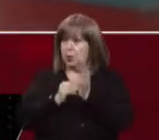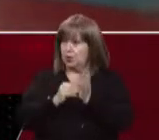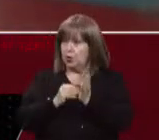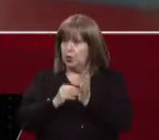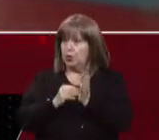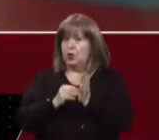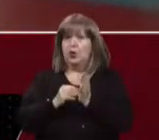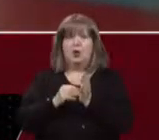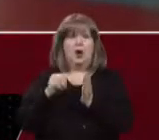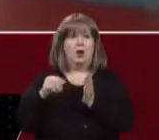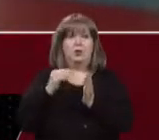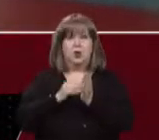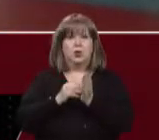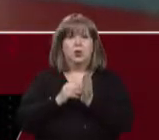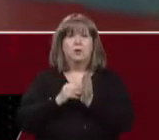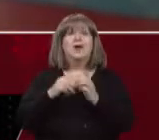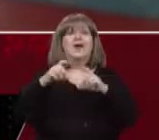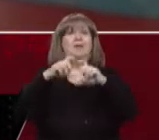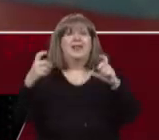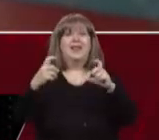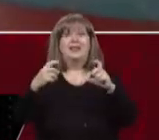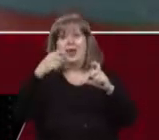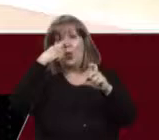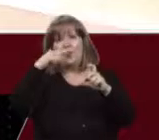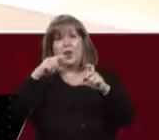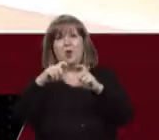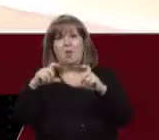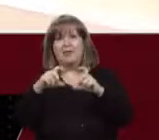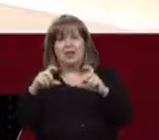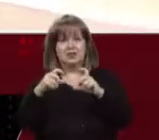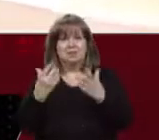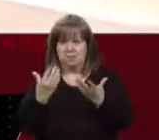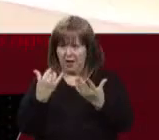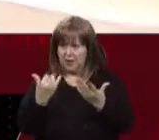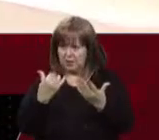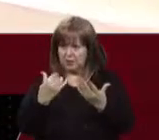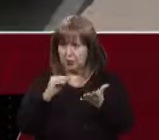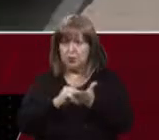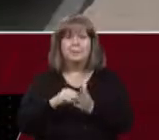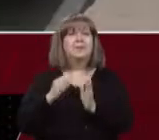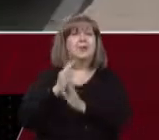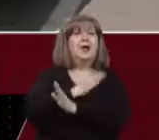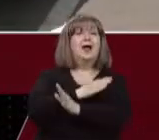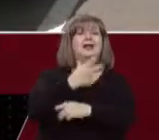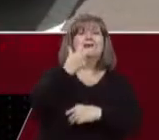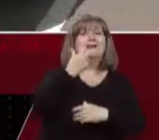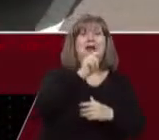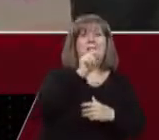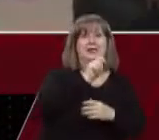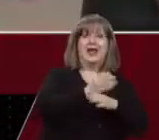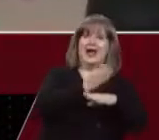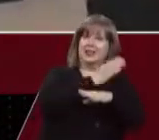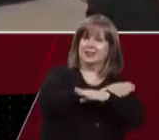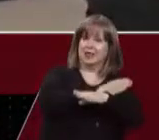hay muchas, también que lo van haciendo por patente, pero es cuestión de insistir porque se puede encontrar lugar. Hace 3 meses te venimos haciendo un relevamiento donde